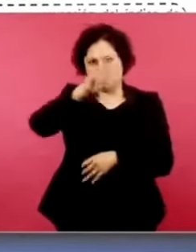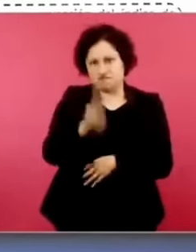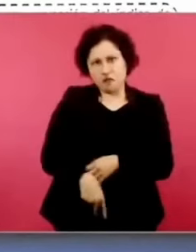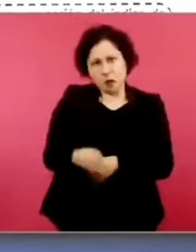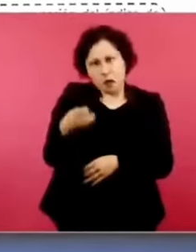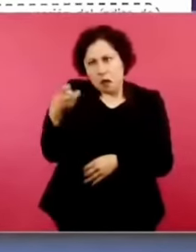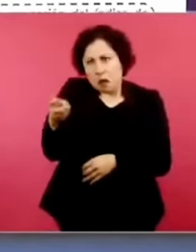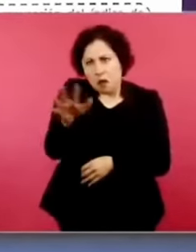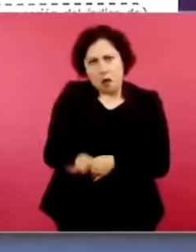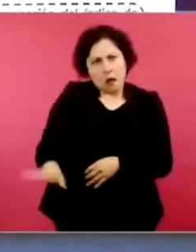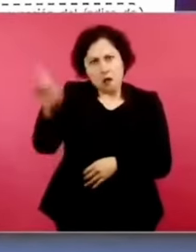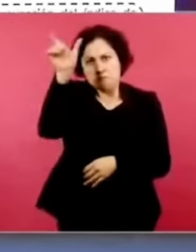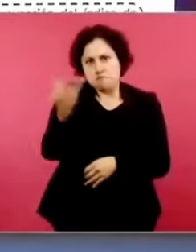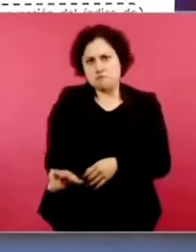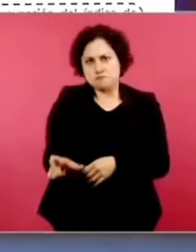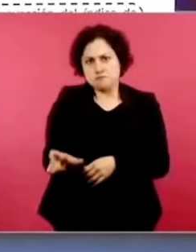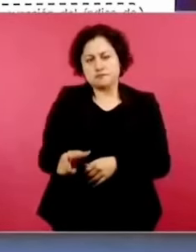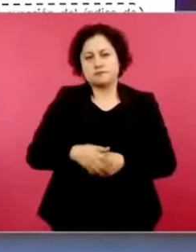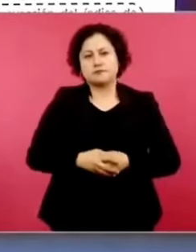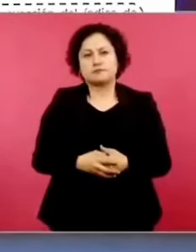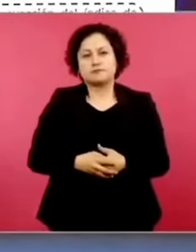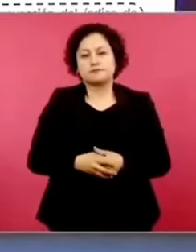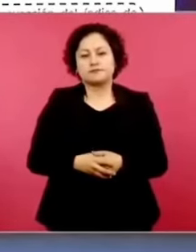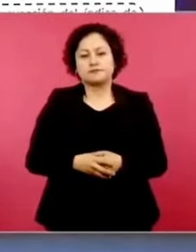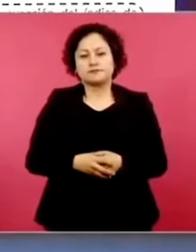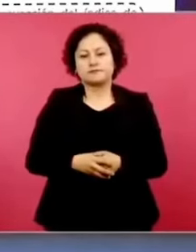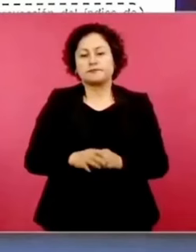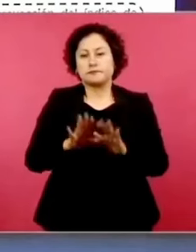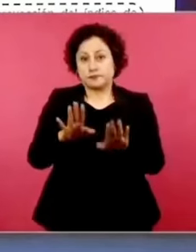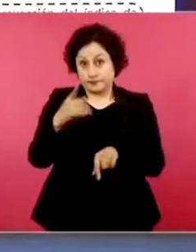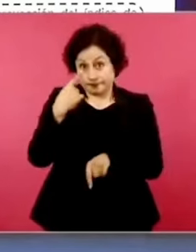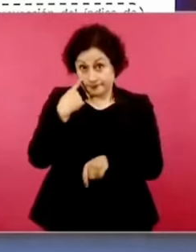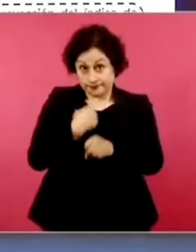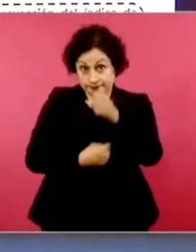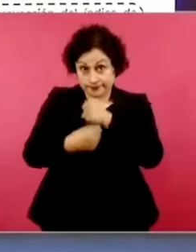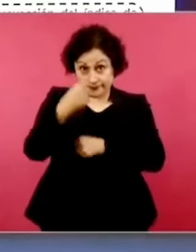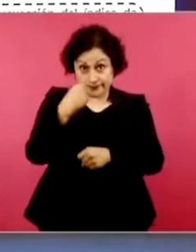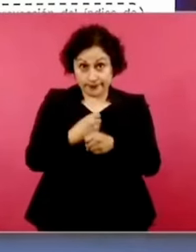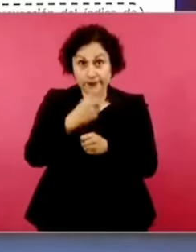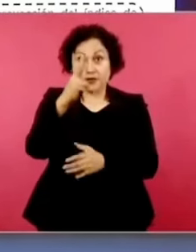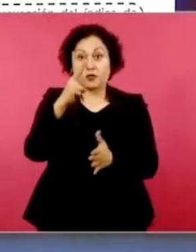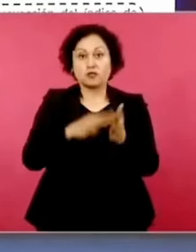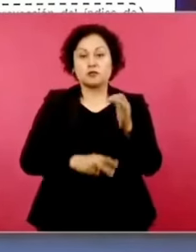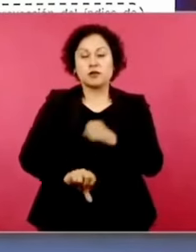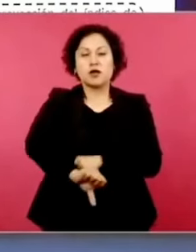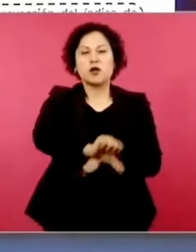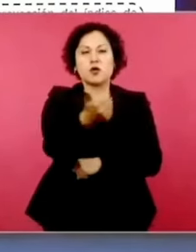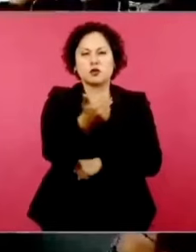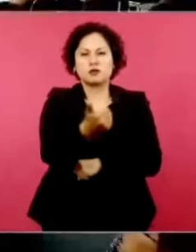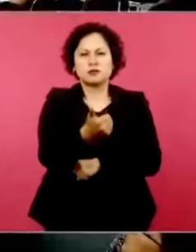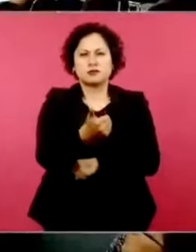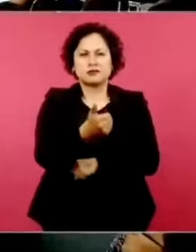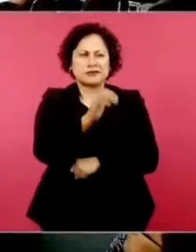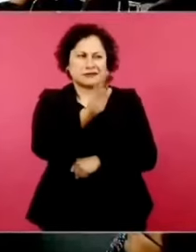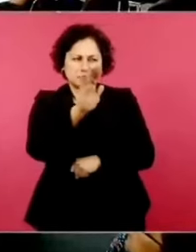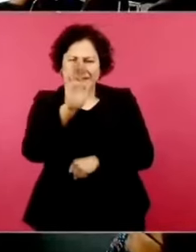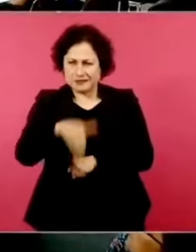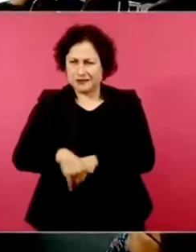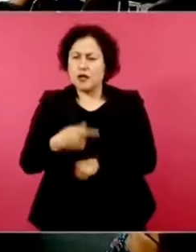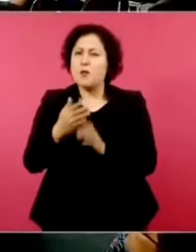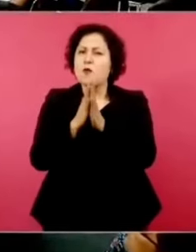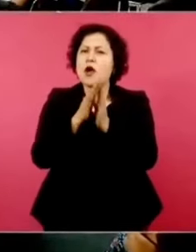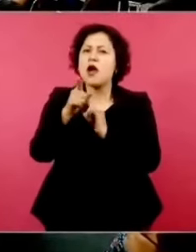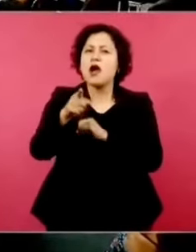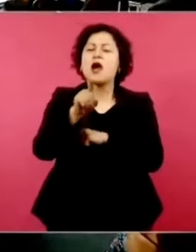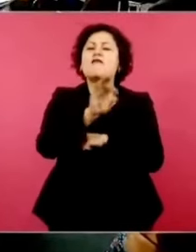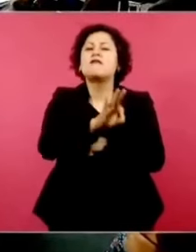Exactamente aquí, en 2011, y búscame la fecha, se